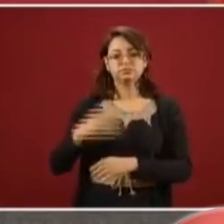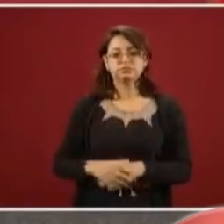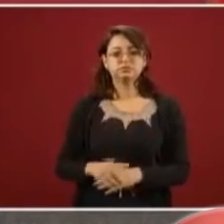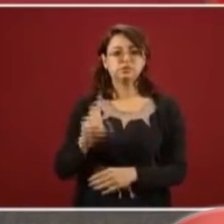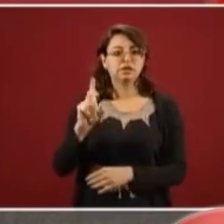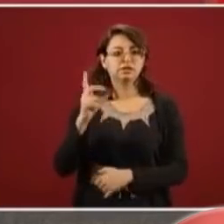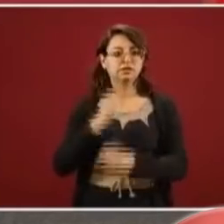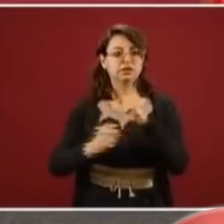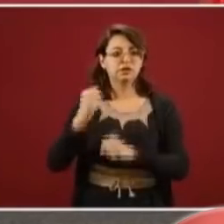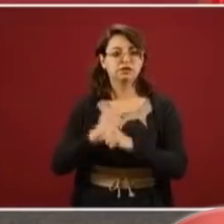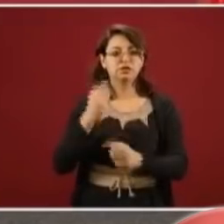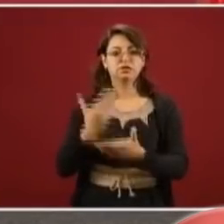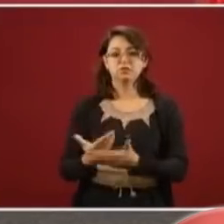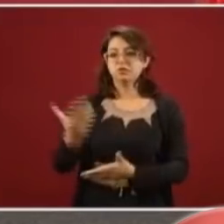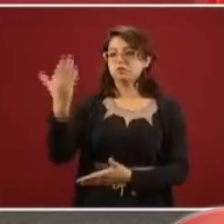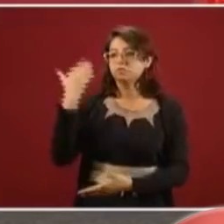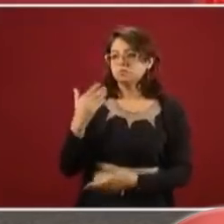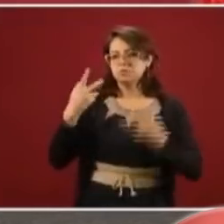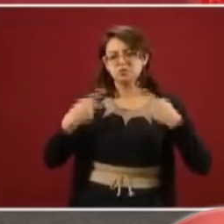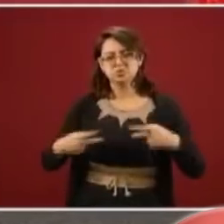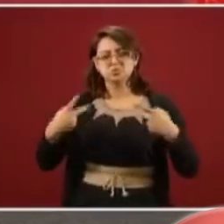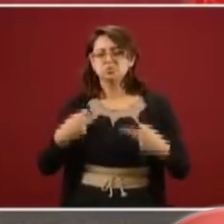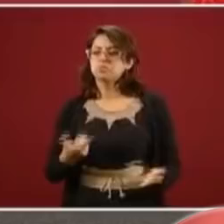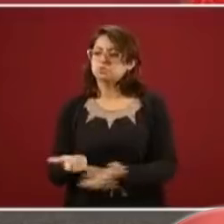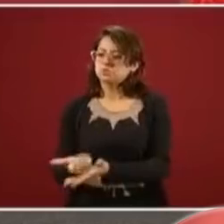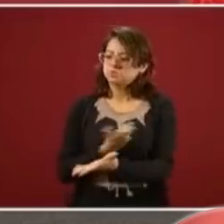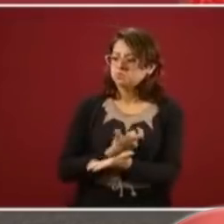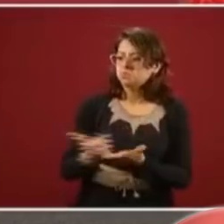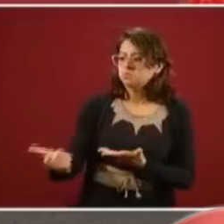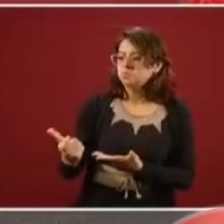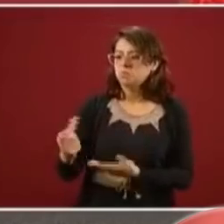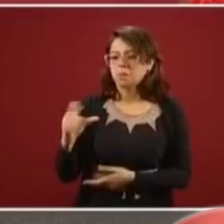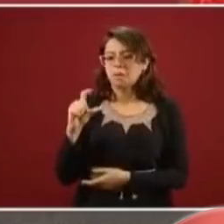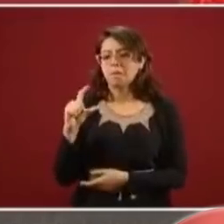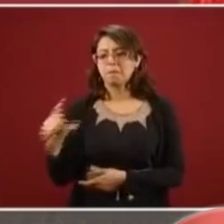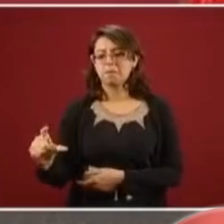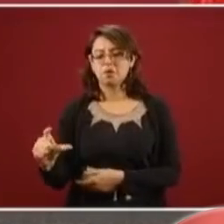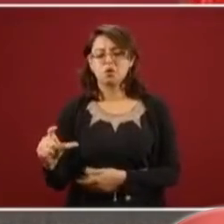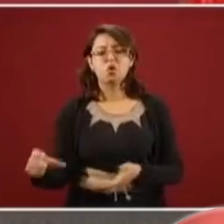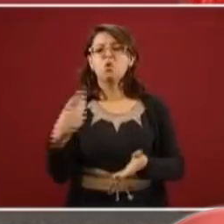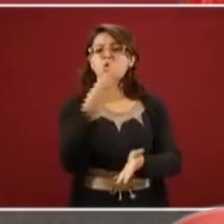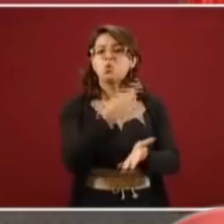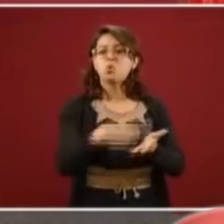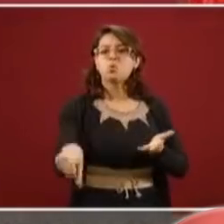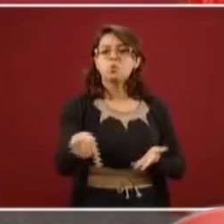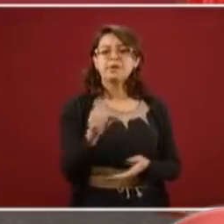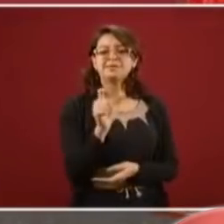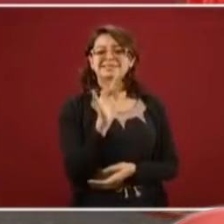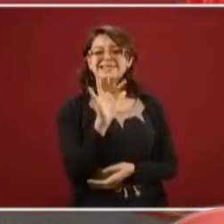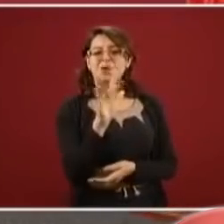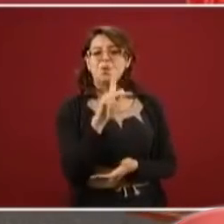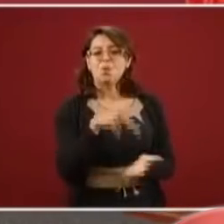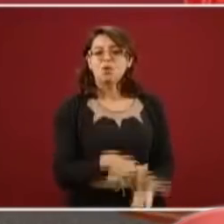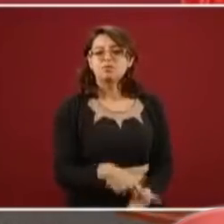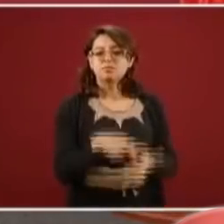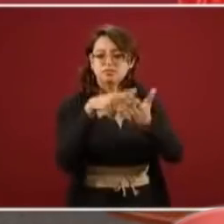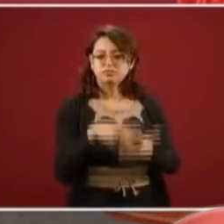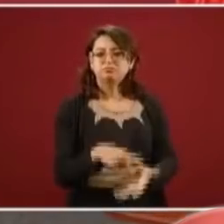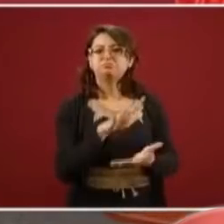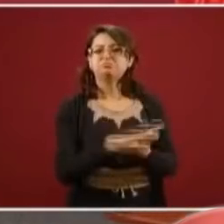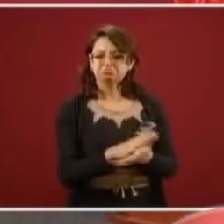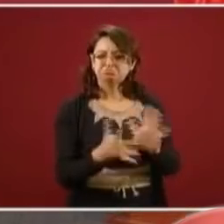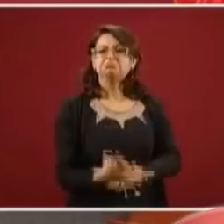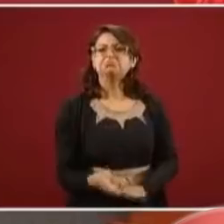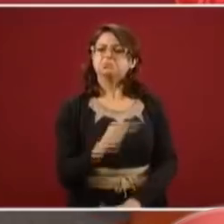30, un salario mínimo alcanzaba para comprar 50 kilos de tortilla.